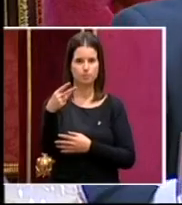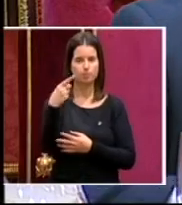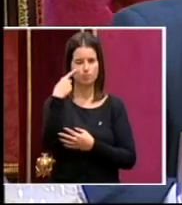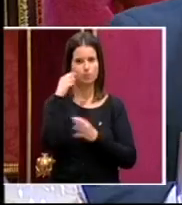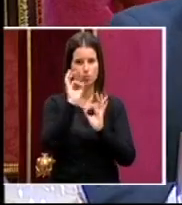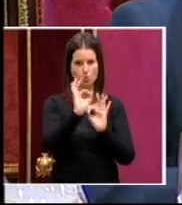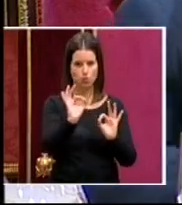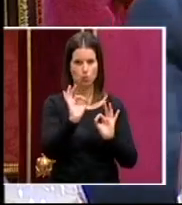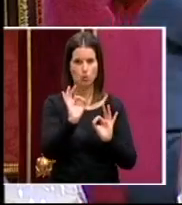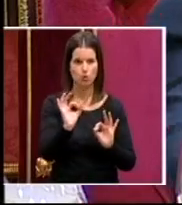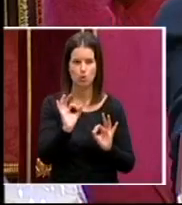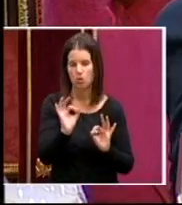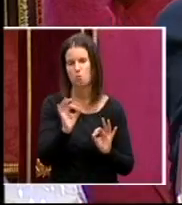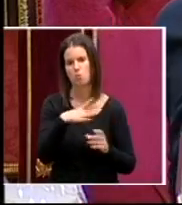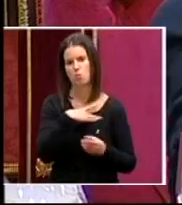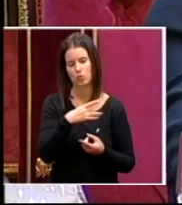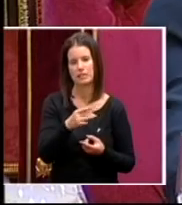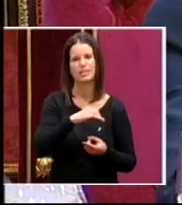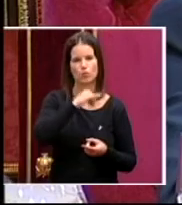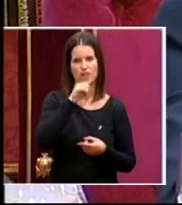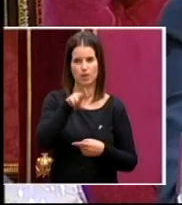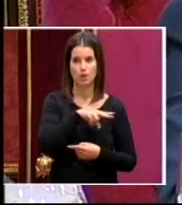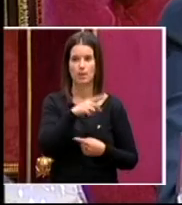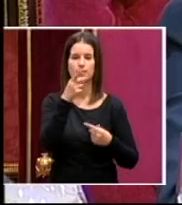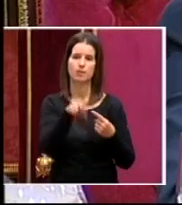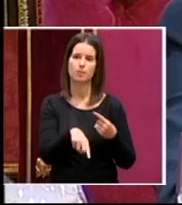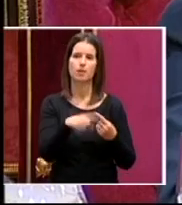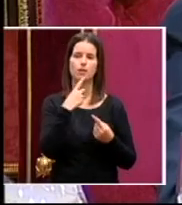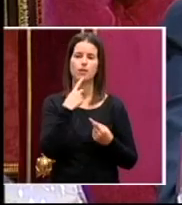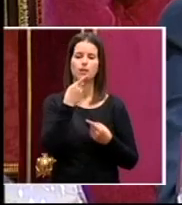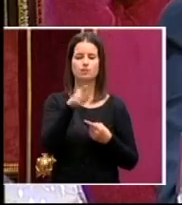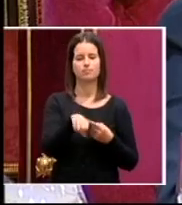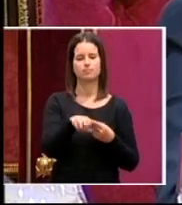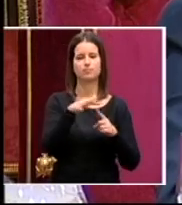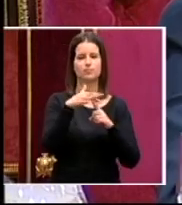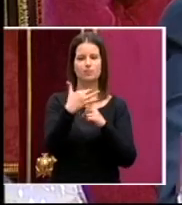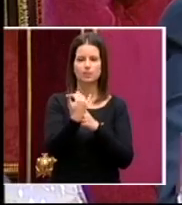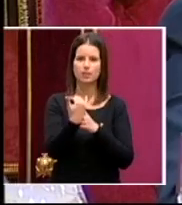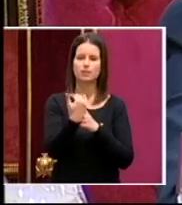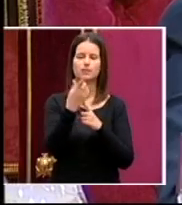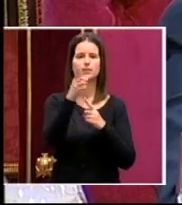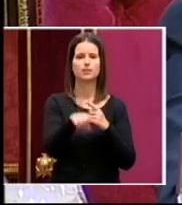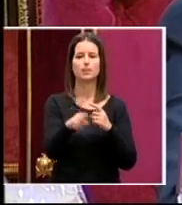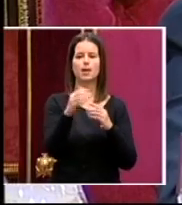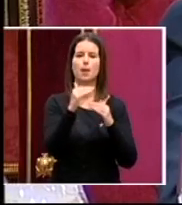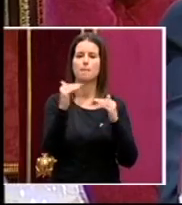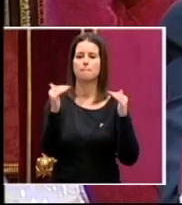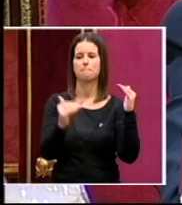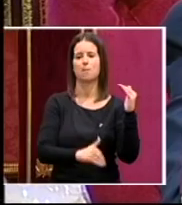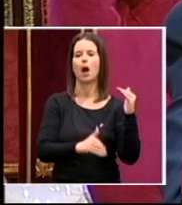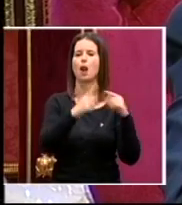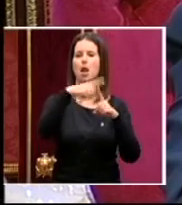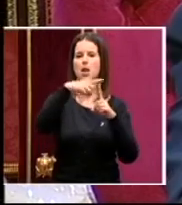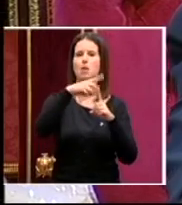pudiera resultar escasa. También reseñar que en este caso también se produce una bajada en el nivel de deuda viva